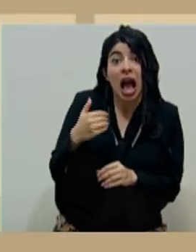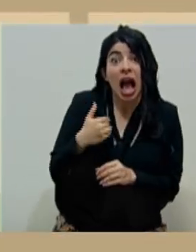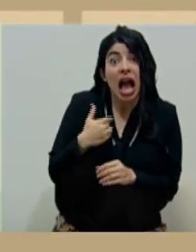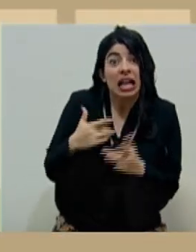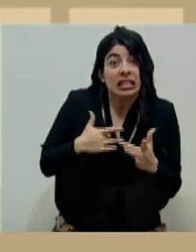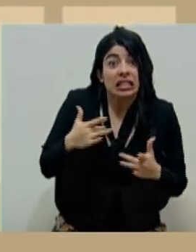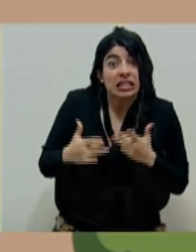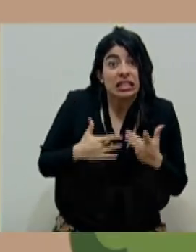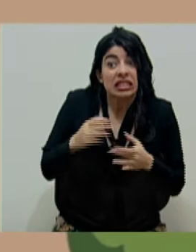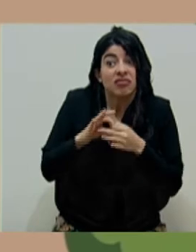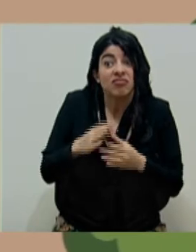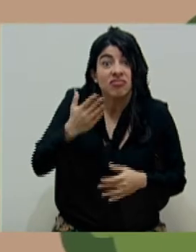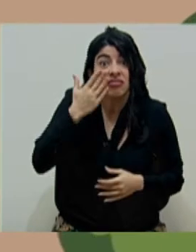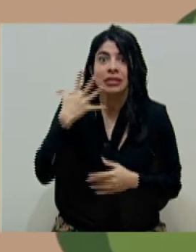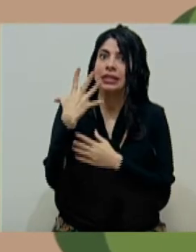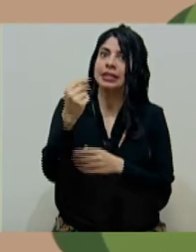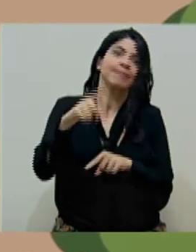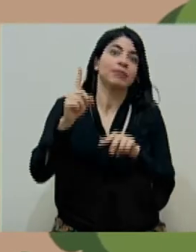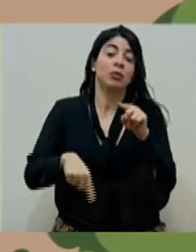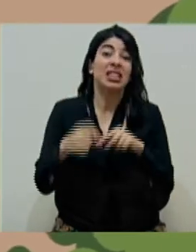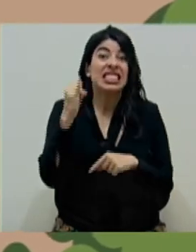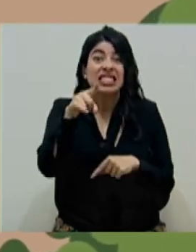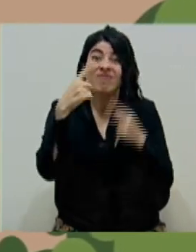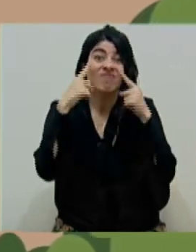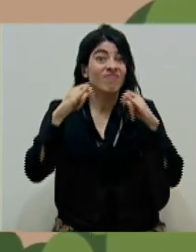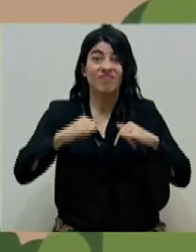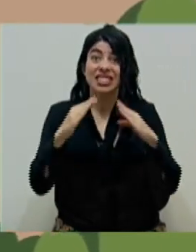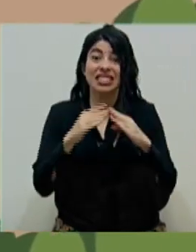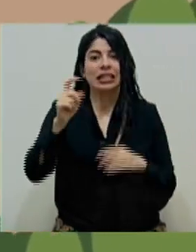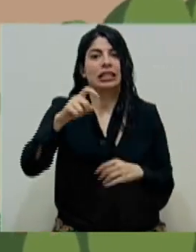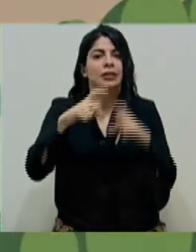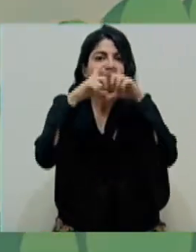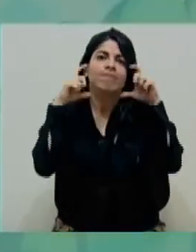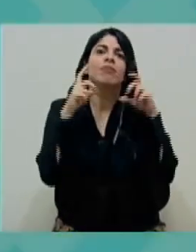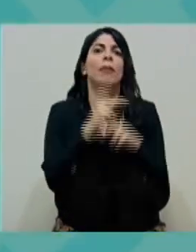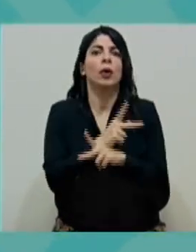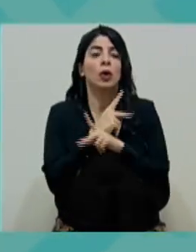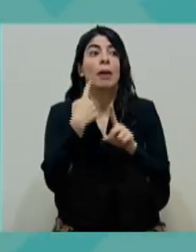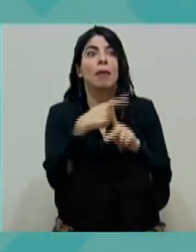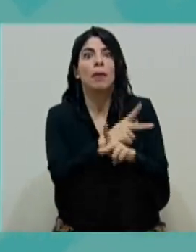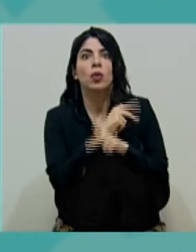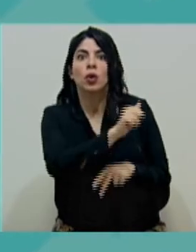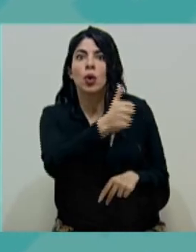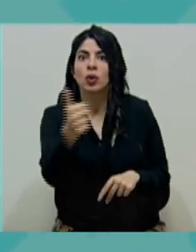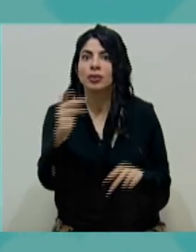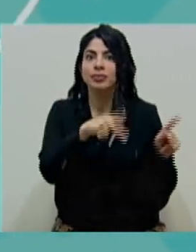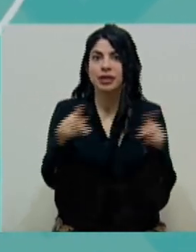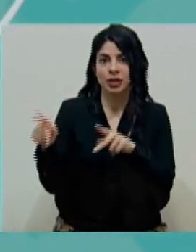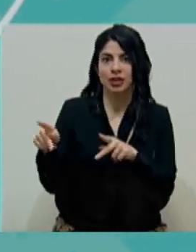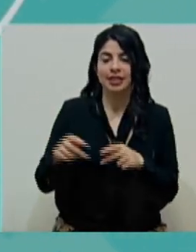respiratorios debe salir de casa. Y si no puedes quedarte en casa, es necesario protegerte y proteger a los demás.